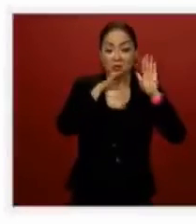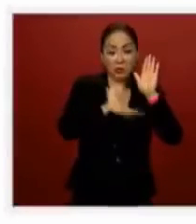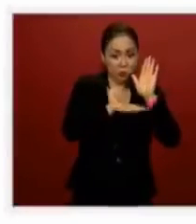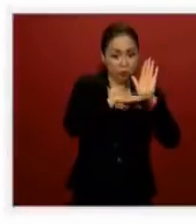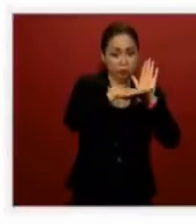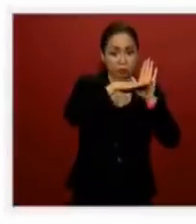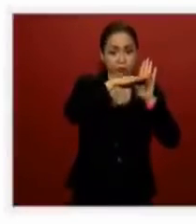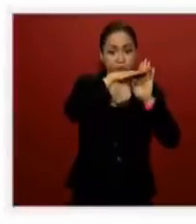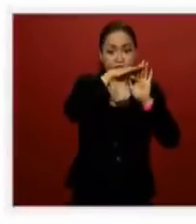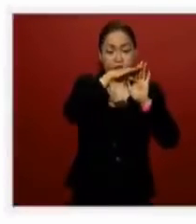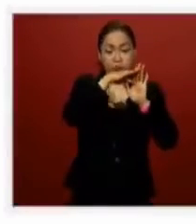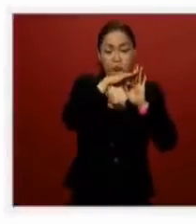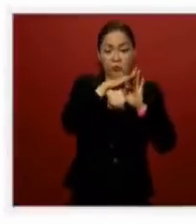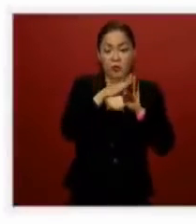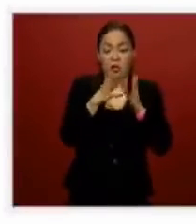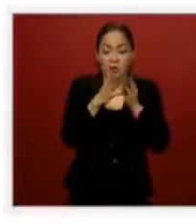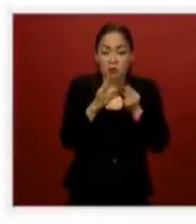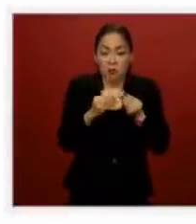la desertificación,